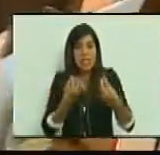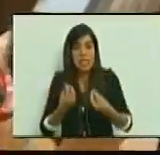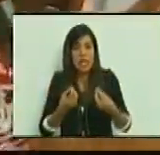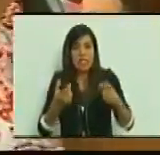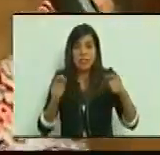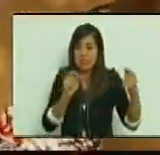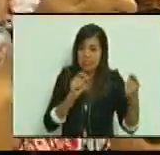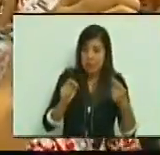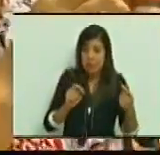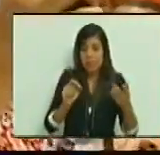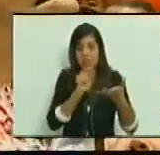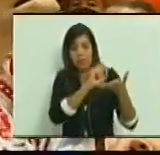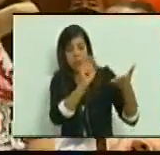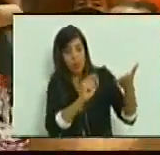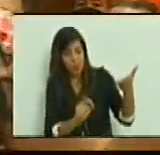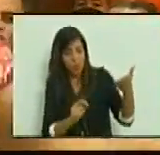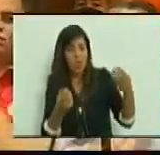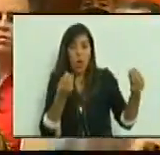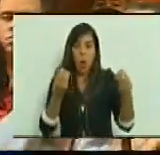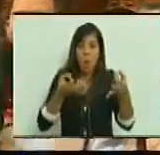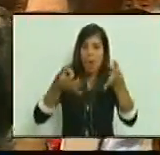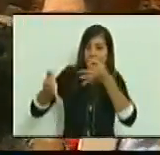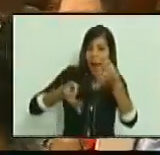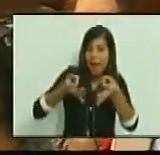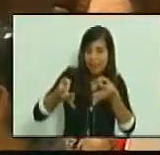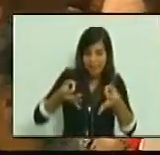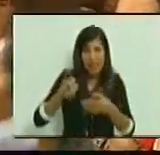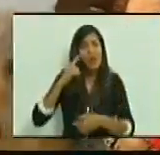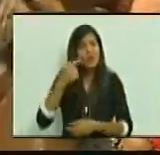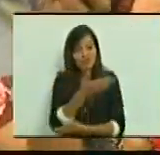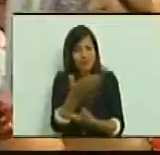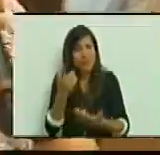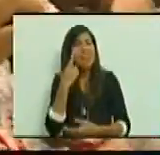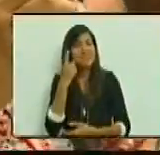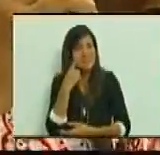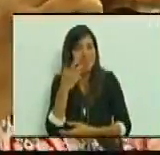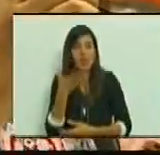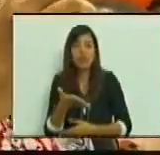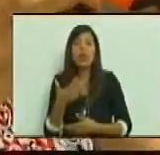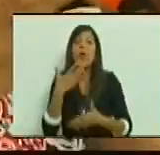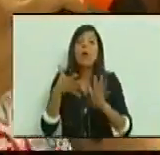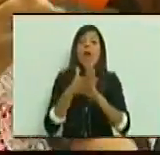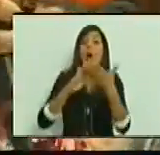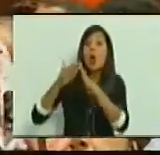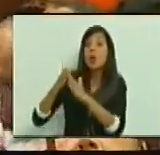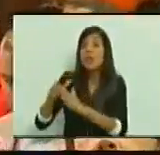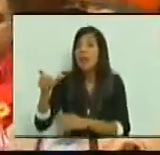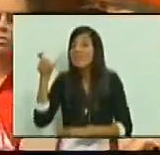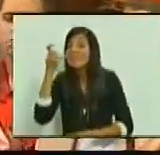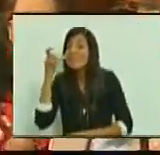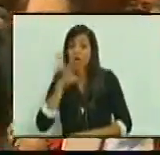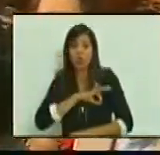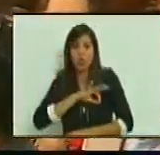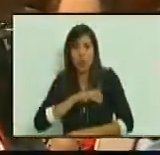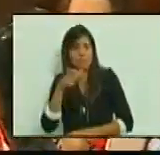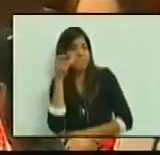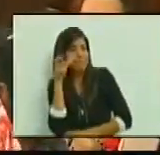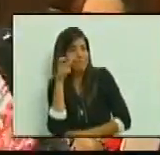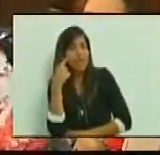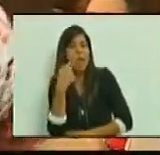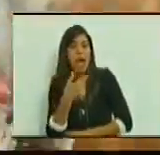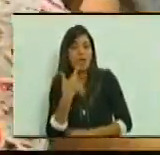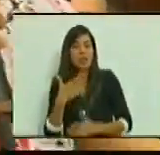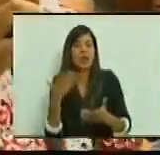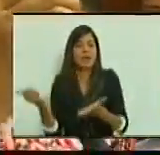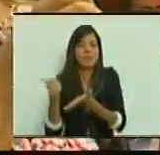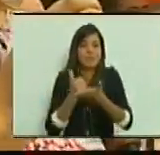definir? Y nos planteábamos allí lo que ustedes vieron allí, como es la Contraloría Social, como una suma y un aporte más, camarada ministro,